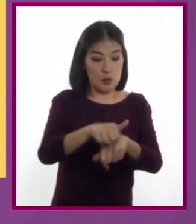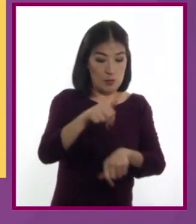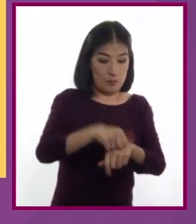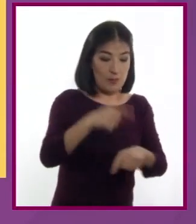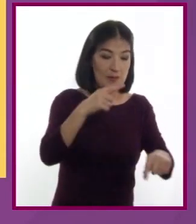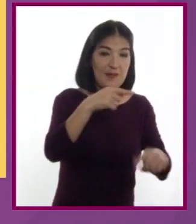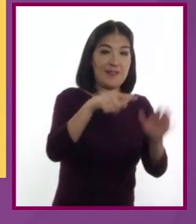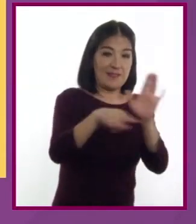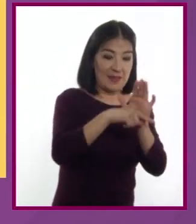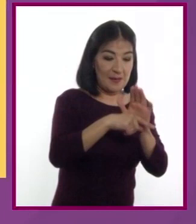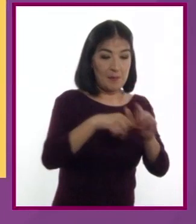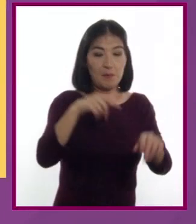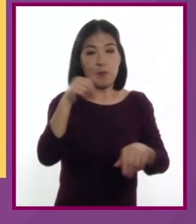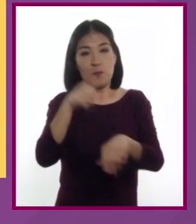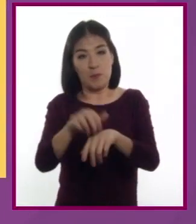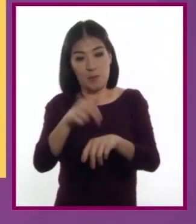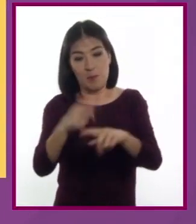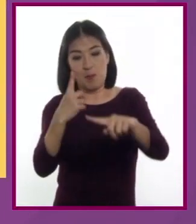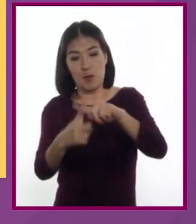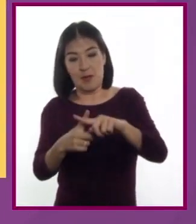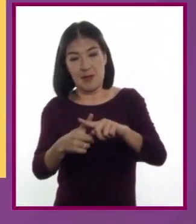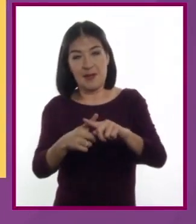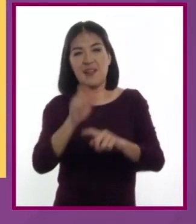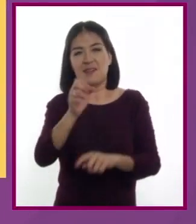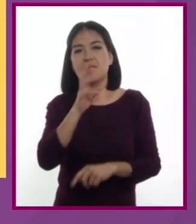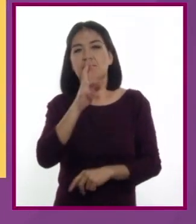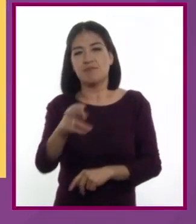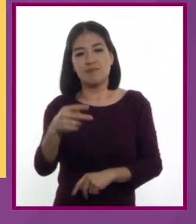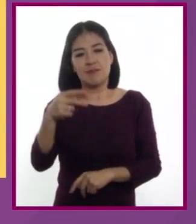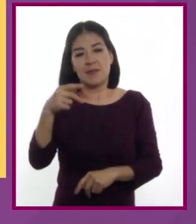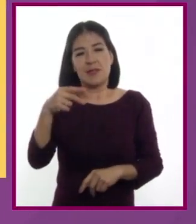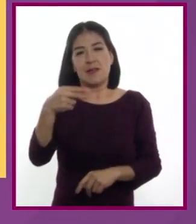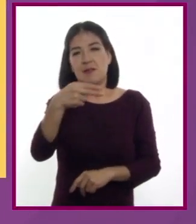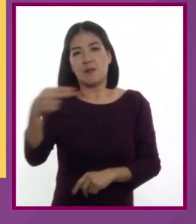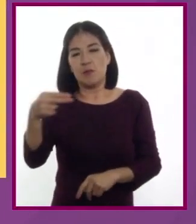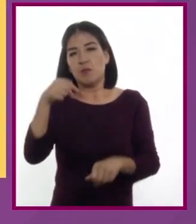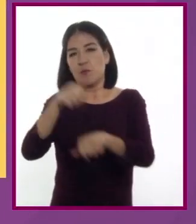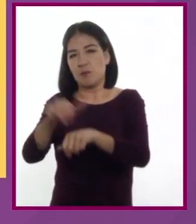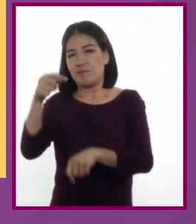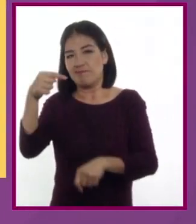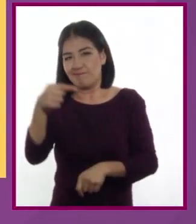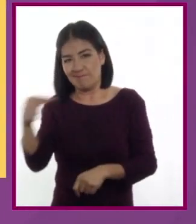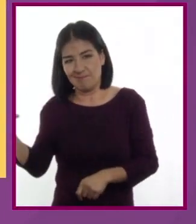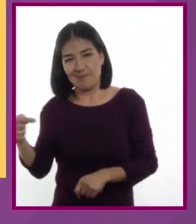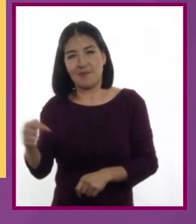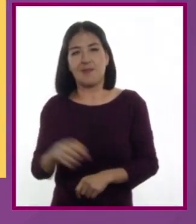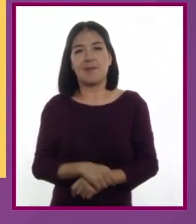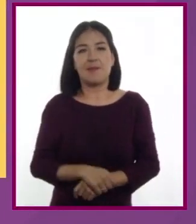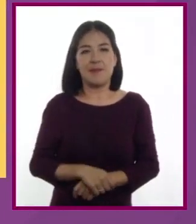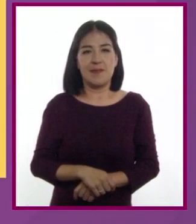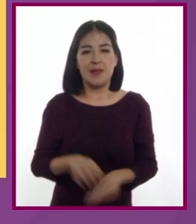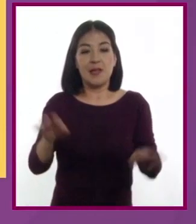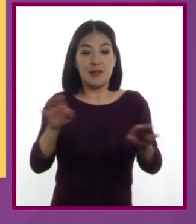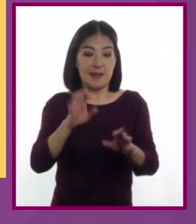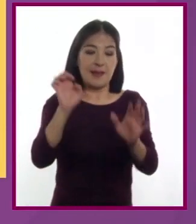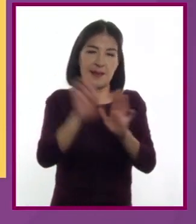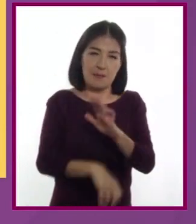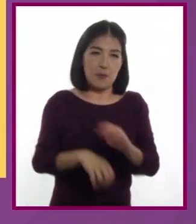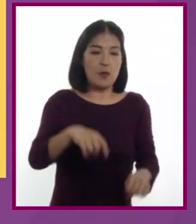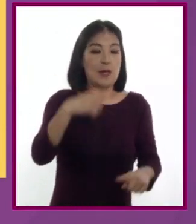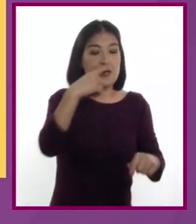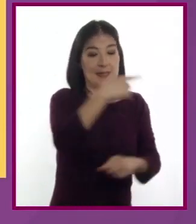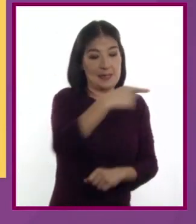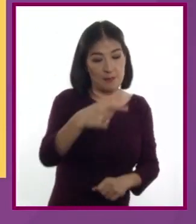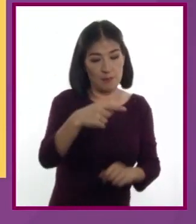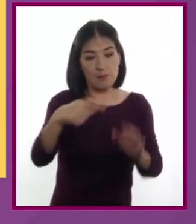un número positivo, el resultado es igual a un número negativo. Es decir, negativo por positivo